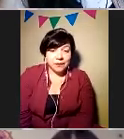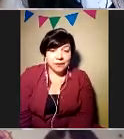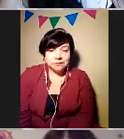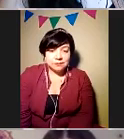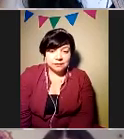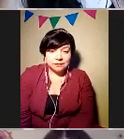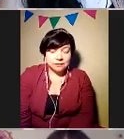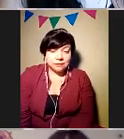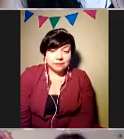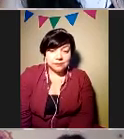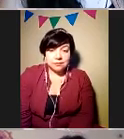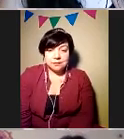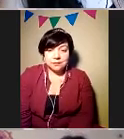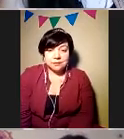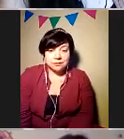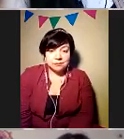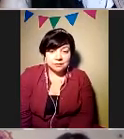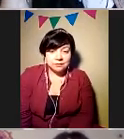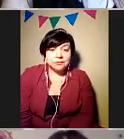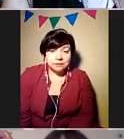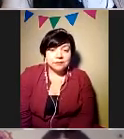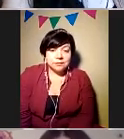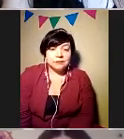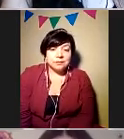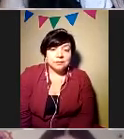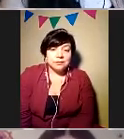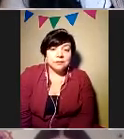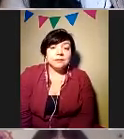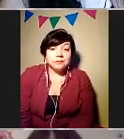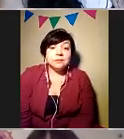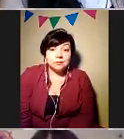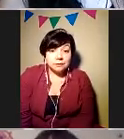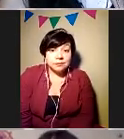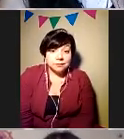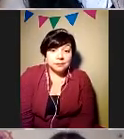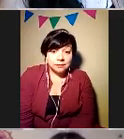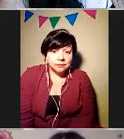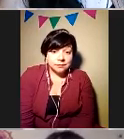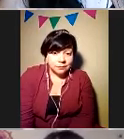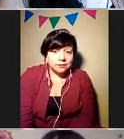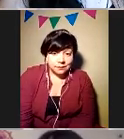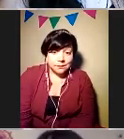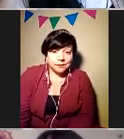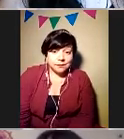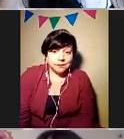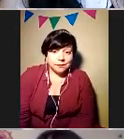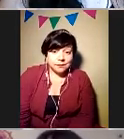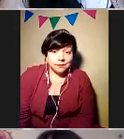vuelva a comprar pesticidas. Incluso en la India, los niños están empezando a nacer deformes por tanto pesticida que le echan a los